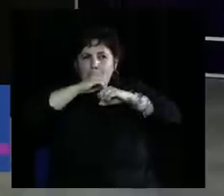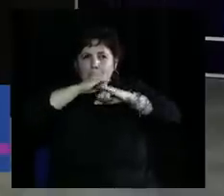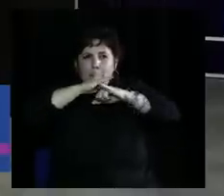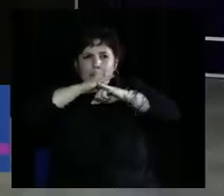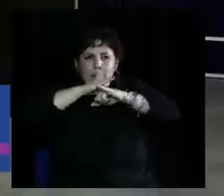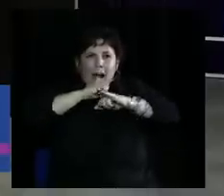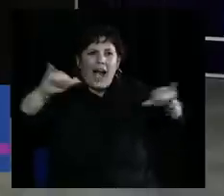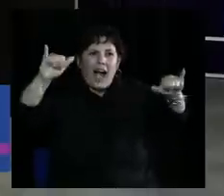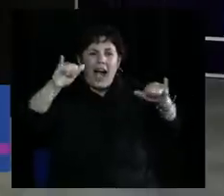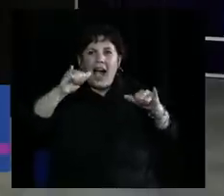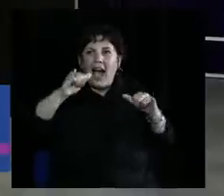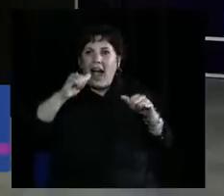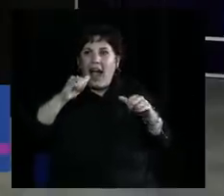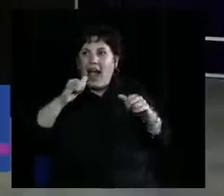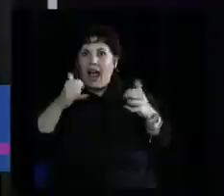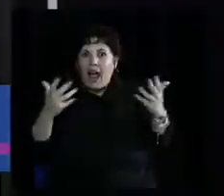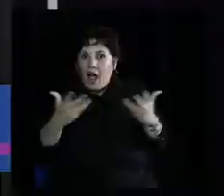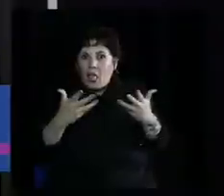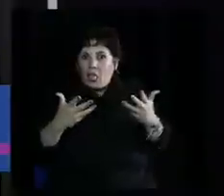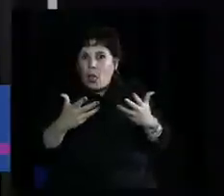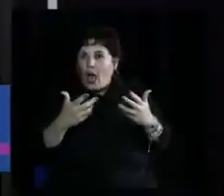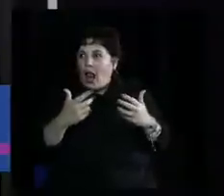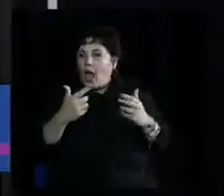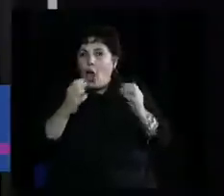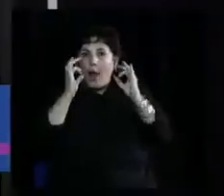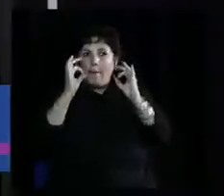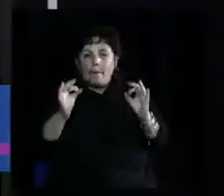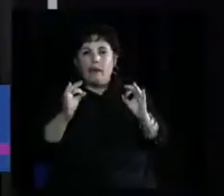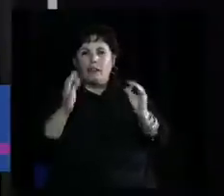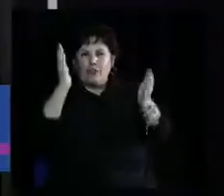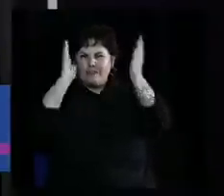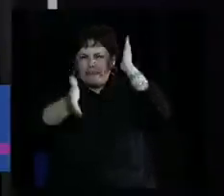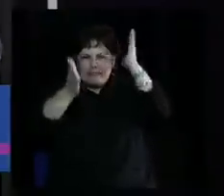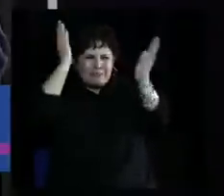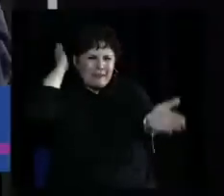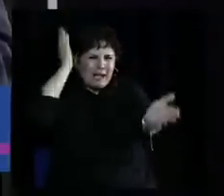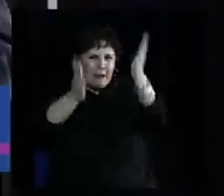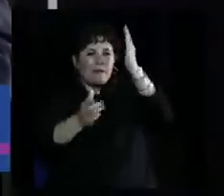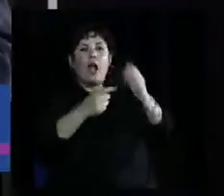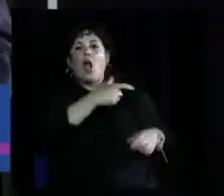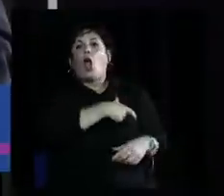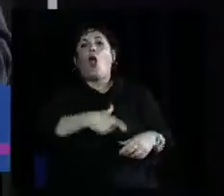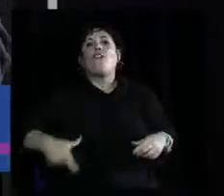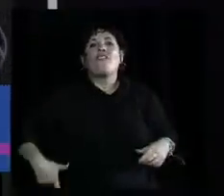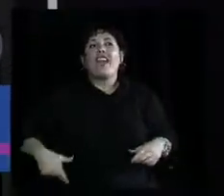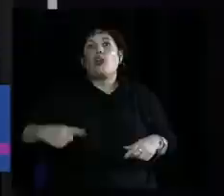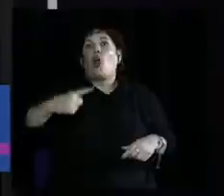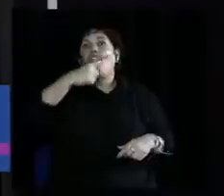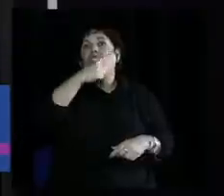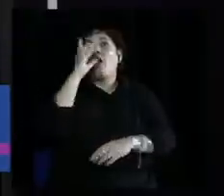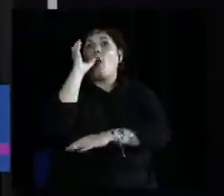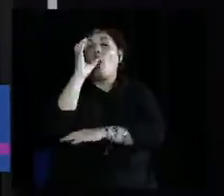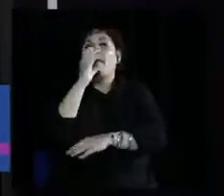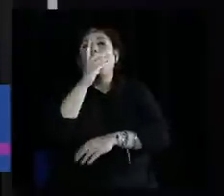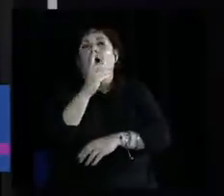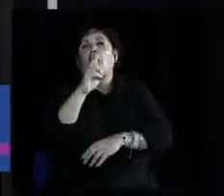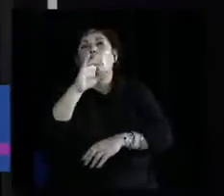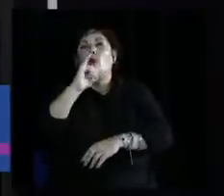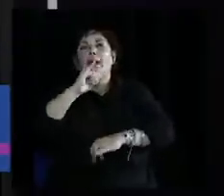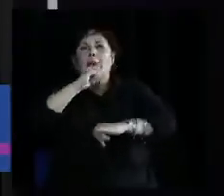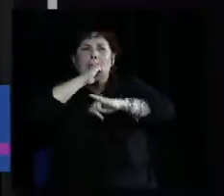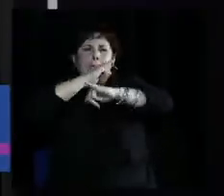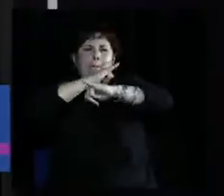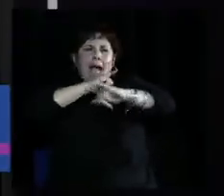un término bien actual, que han tenido la represión brutal del gobierno de Iván Duque en Colombia, está dando vueltas al